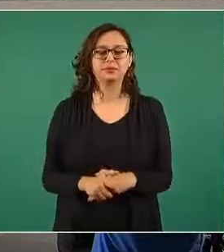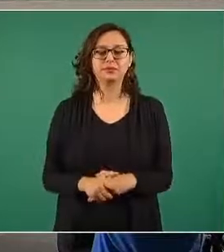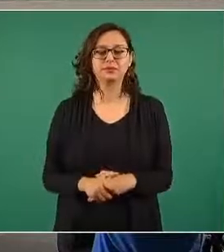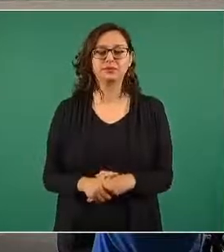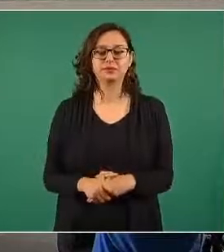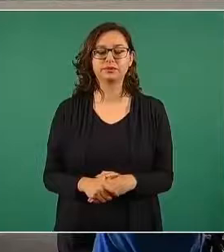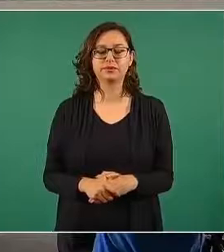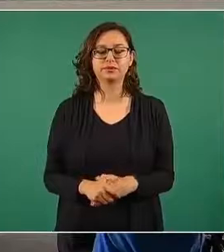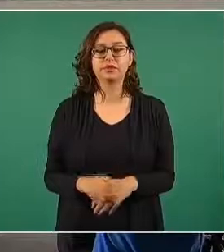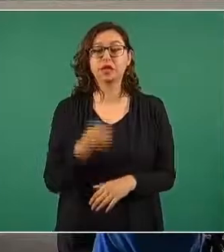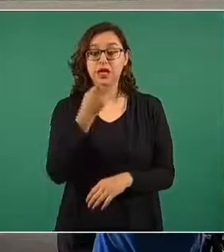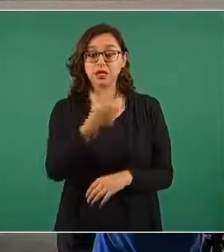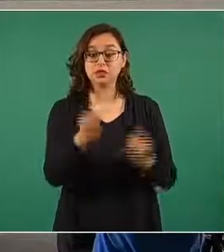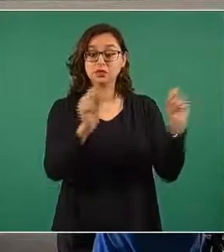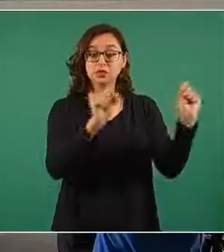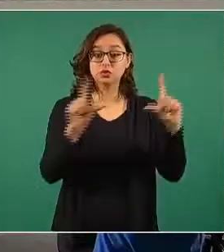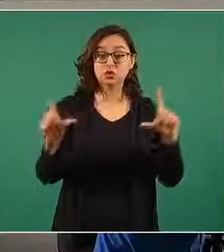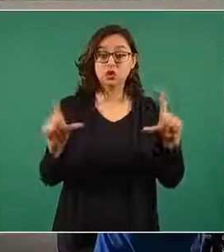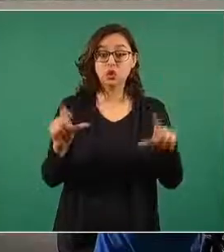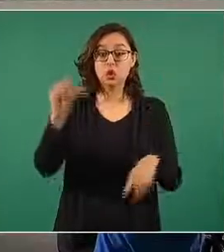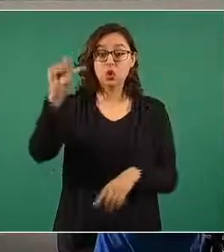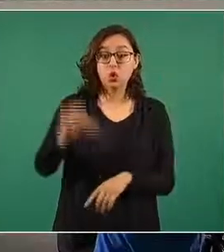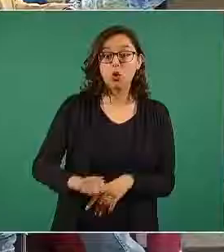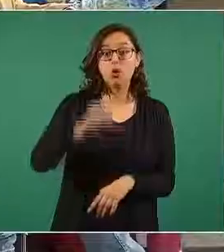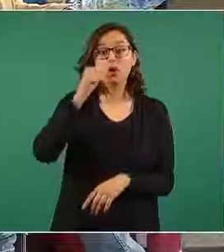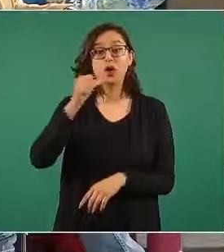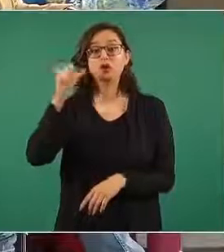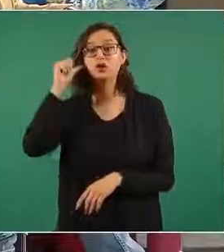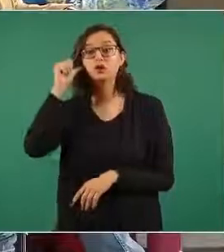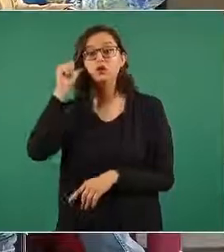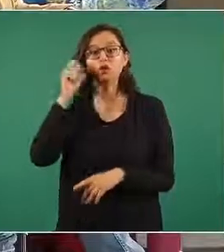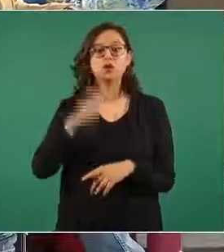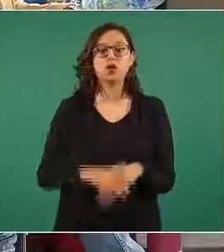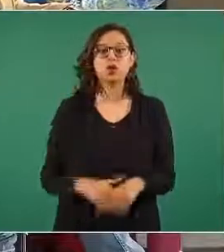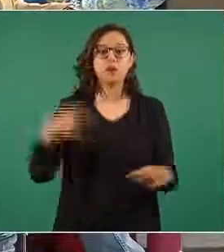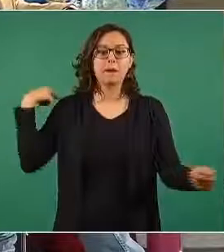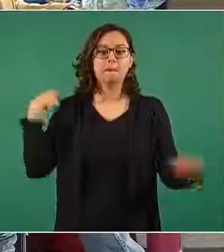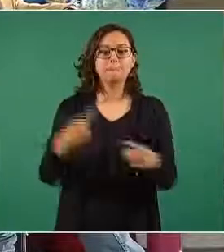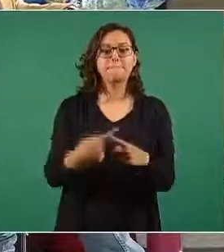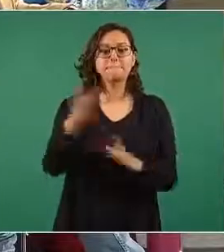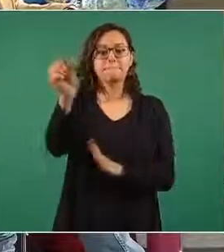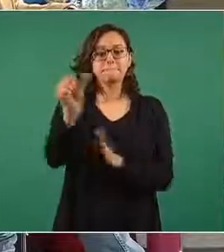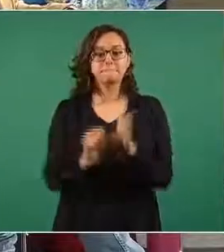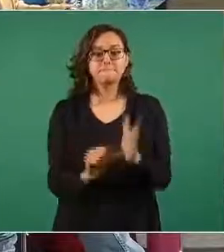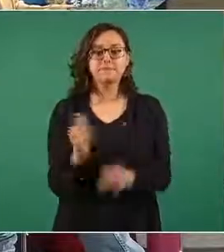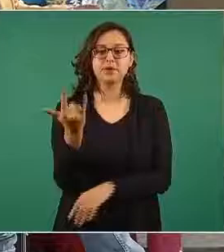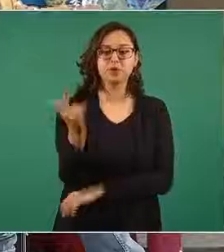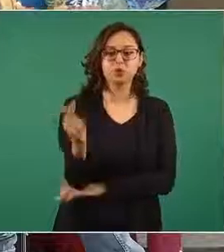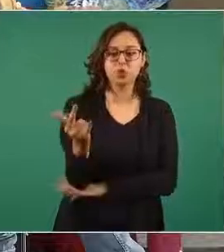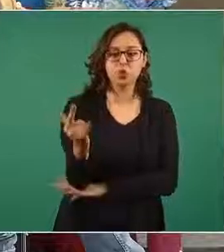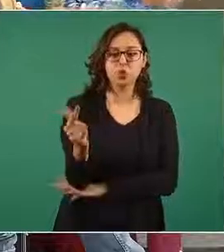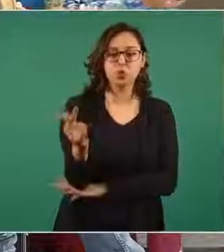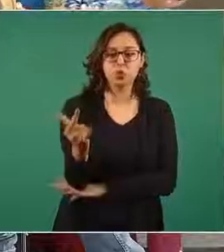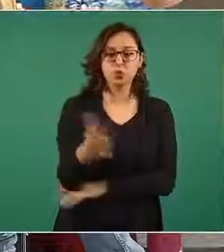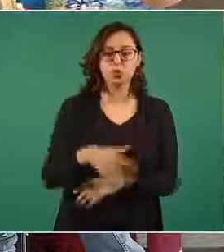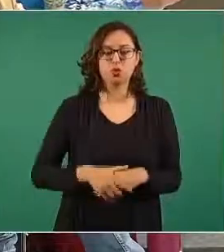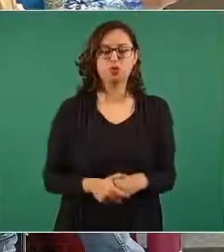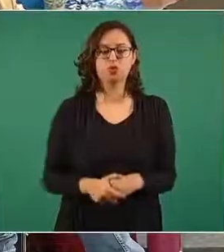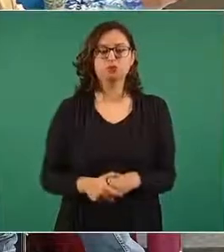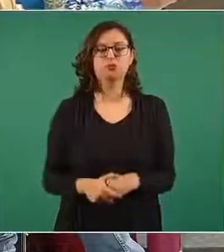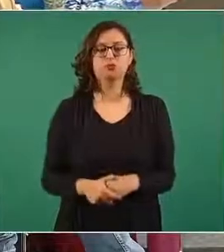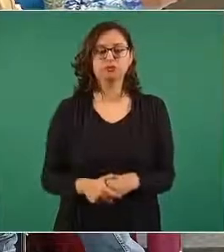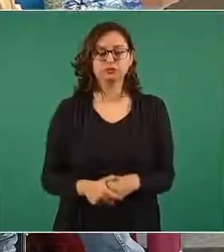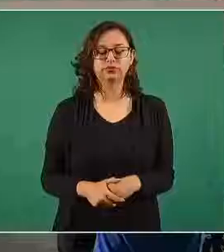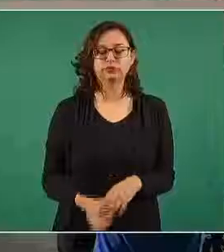es esos datos son de hoy, de ayer o de...? Es todo el mes de julio. Todo julio. Sí. Los 3 casos. Los